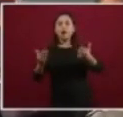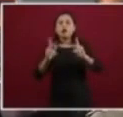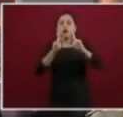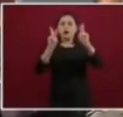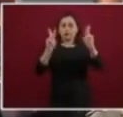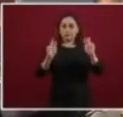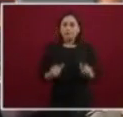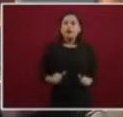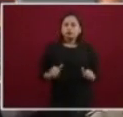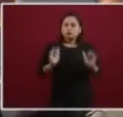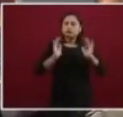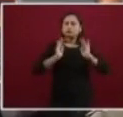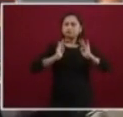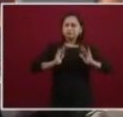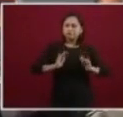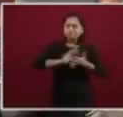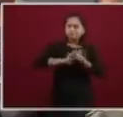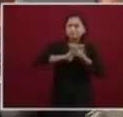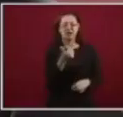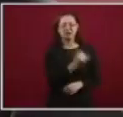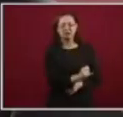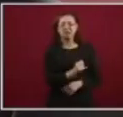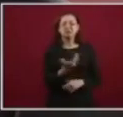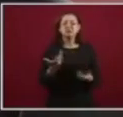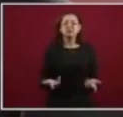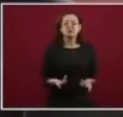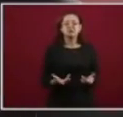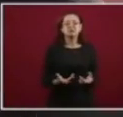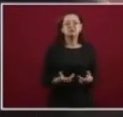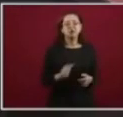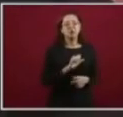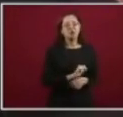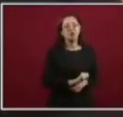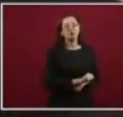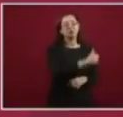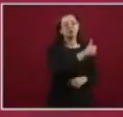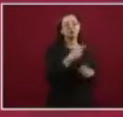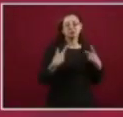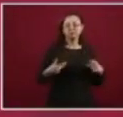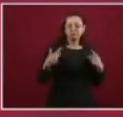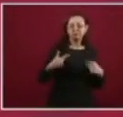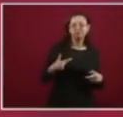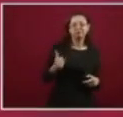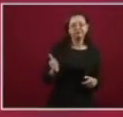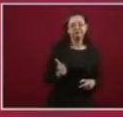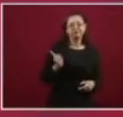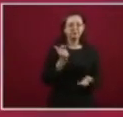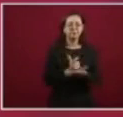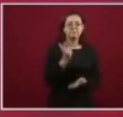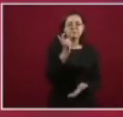gobernabilidad, y así vamos a continuar. Ya no tienen, y eso es lo que yo espero